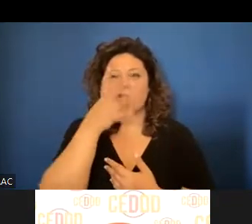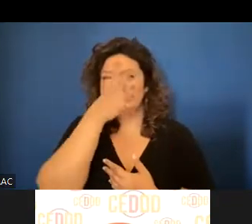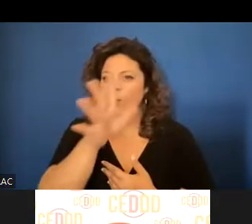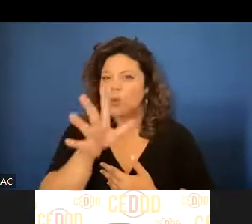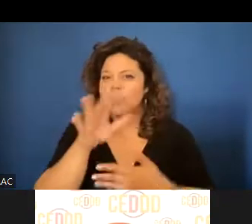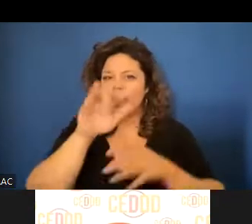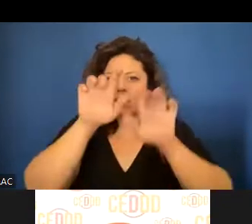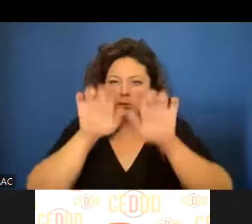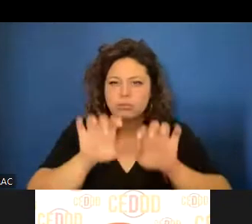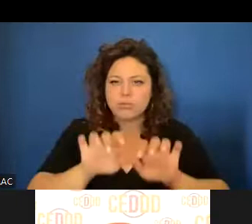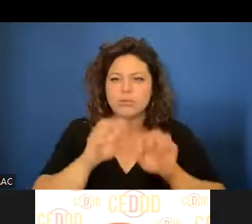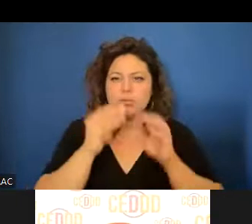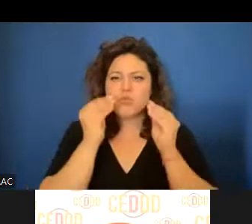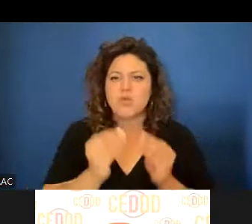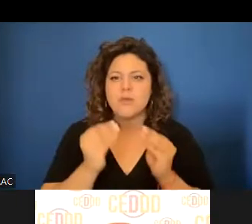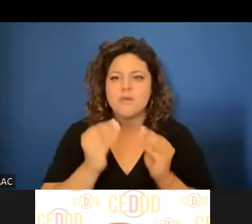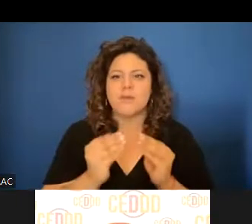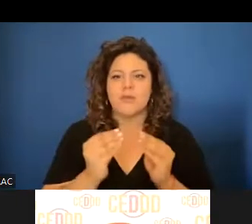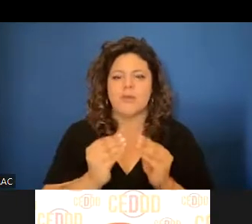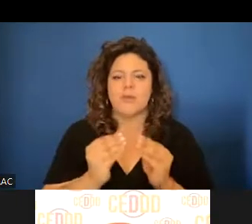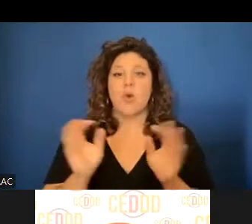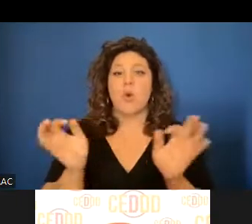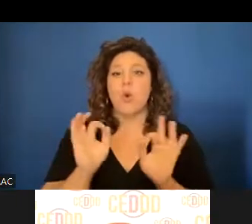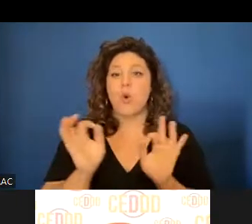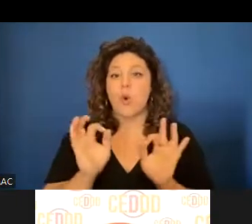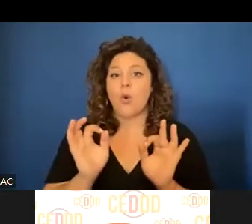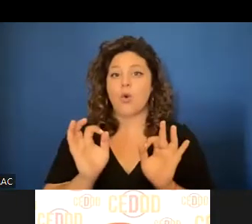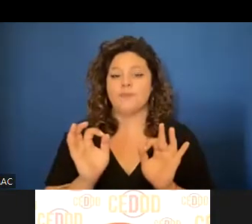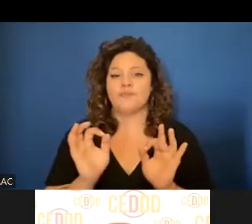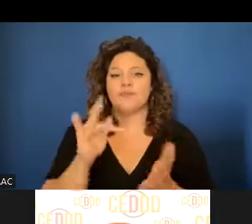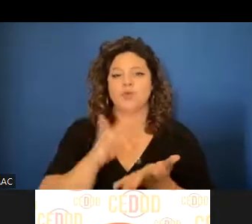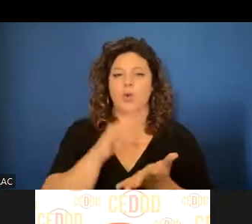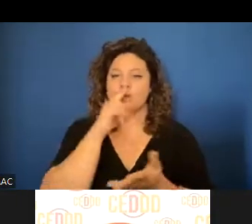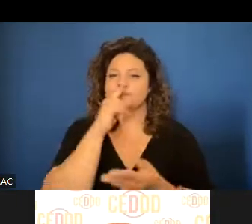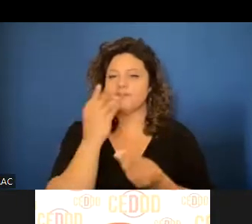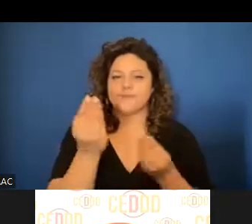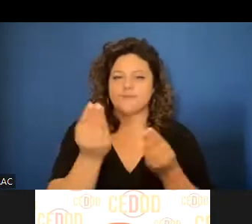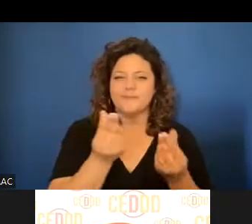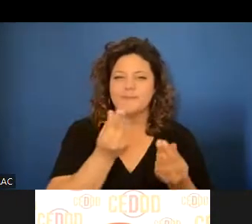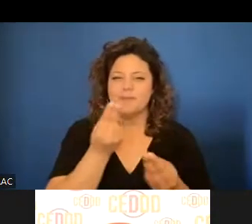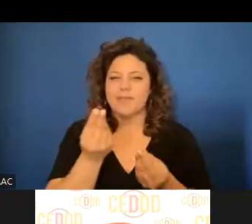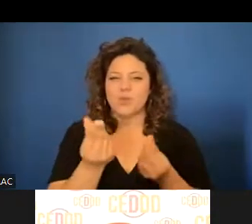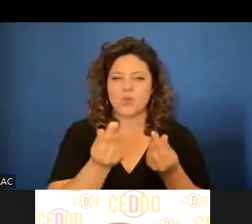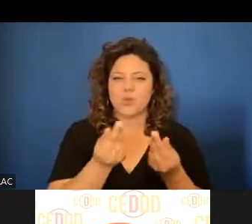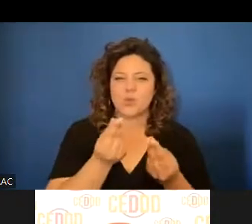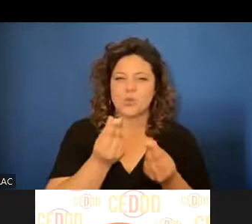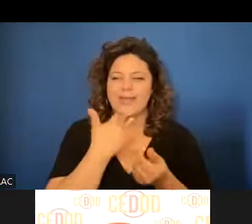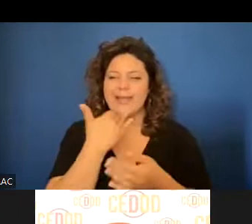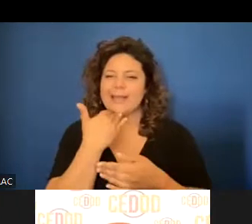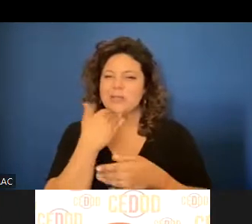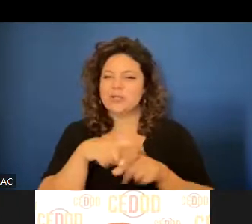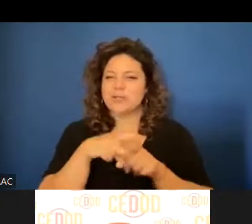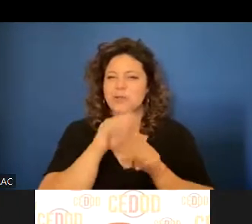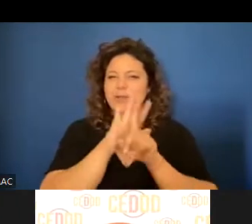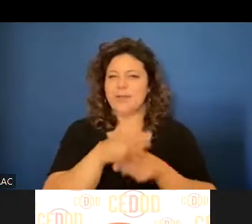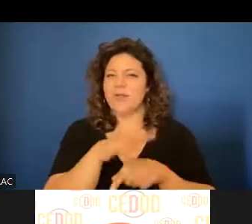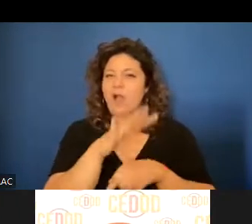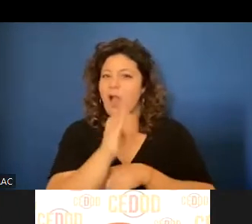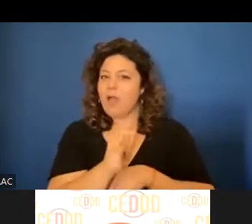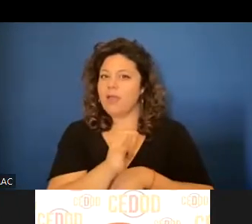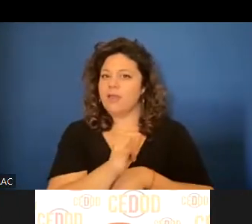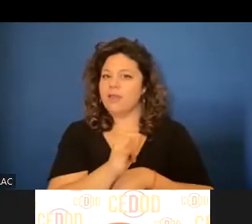la resolveríamos a posteriori. Pues Pedro, volviendo un poquito más al tema de hoy, que es la